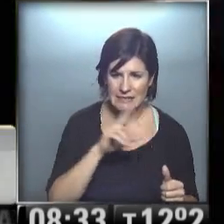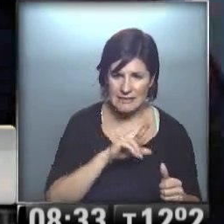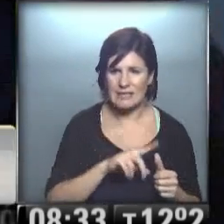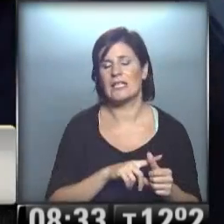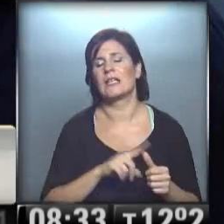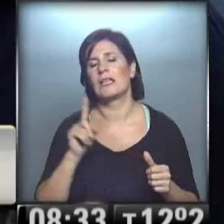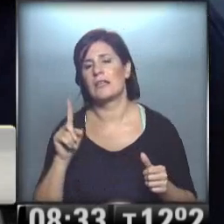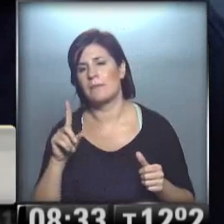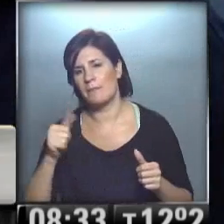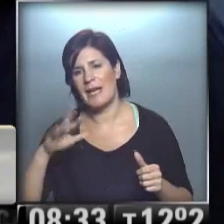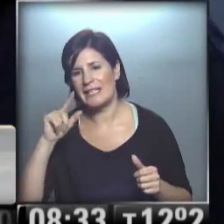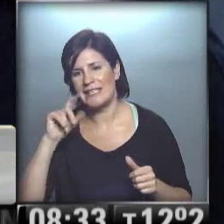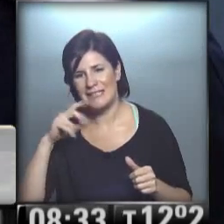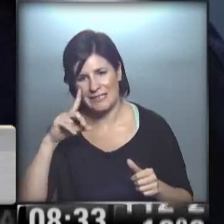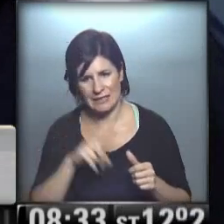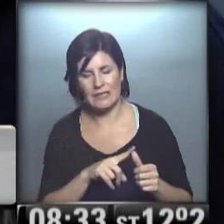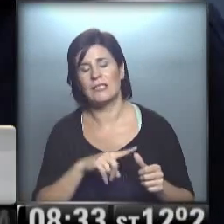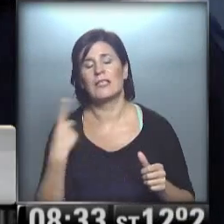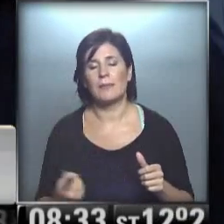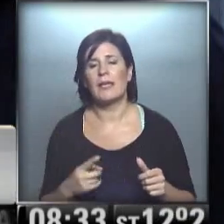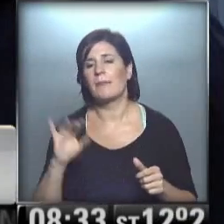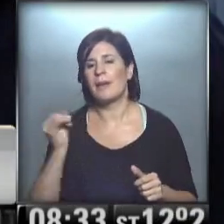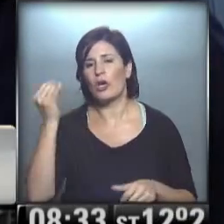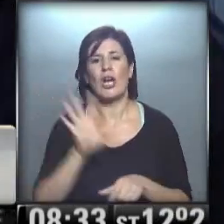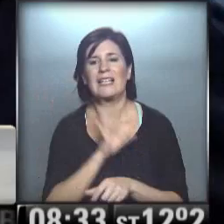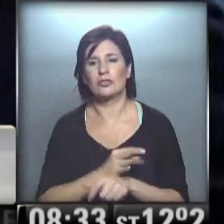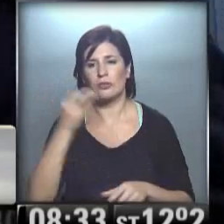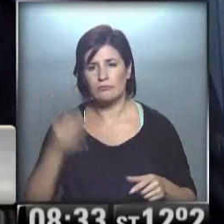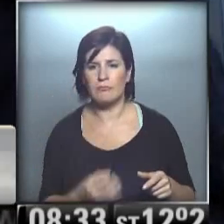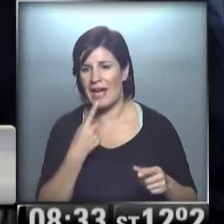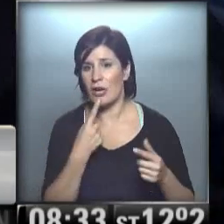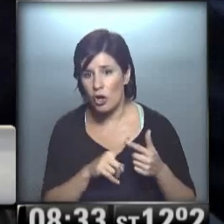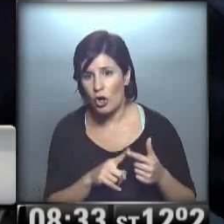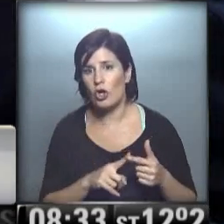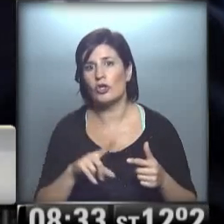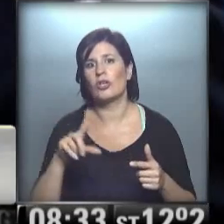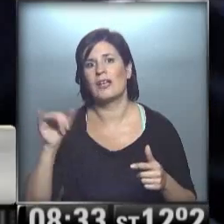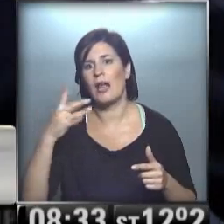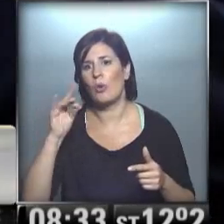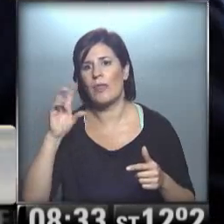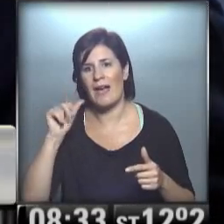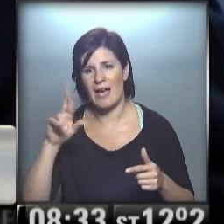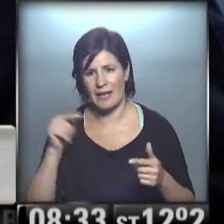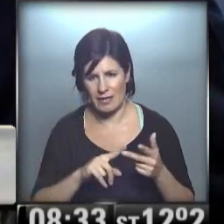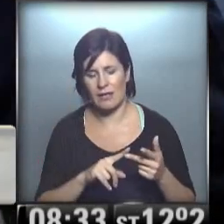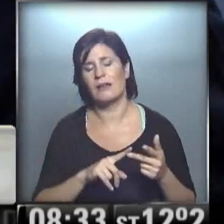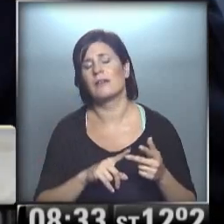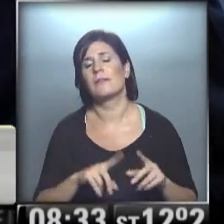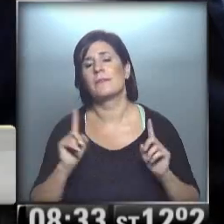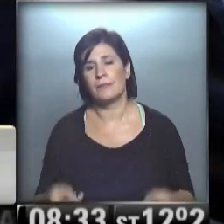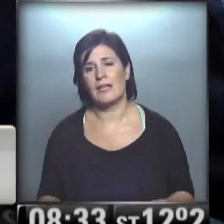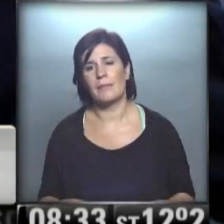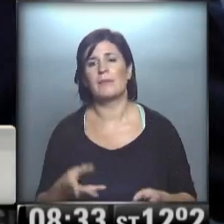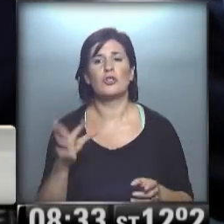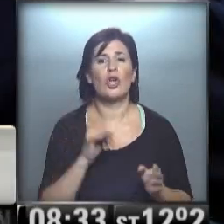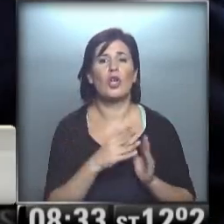marilú marini actor protagonista alejandro awada actor protagonista también para juan leyrado función ficción diaria o